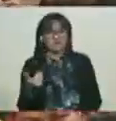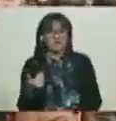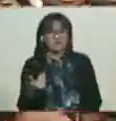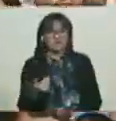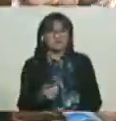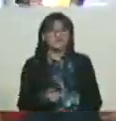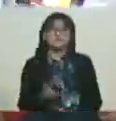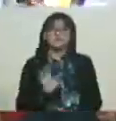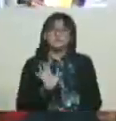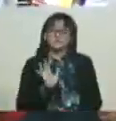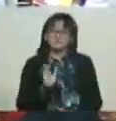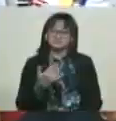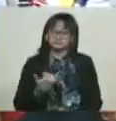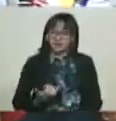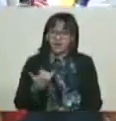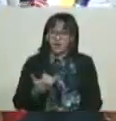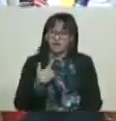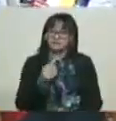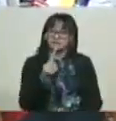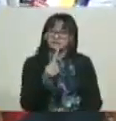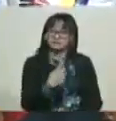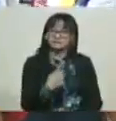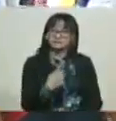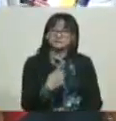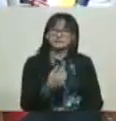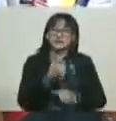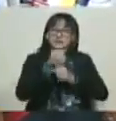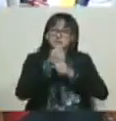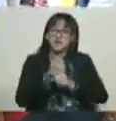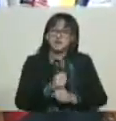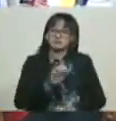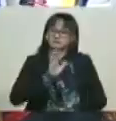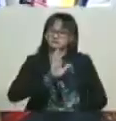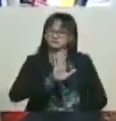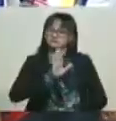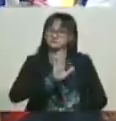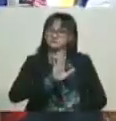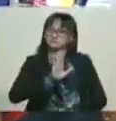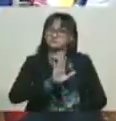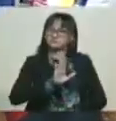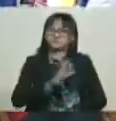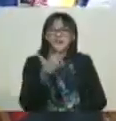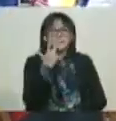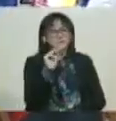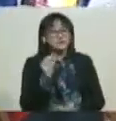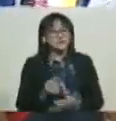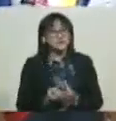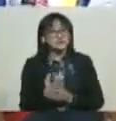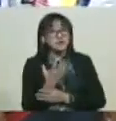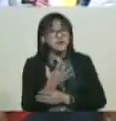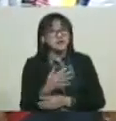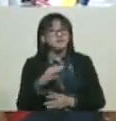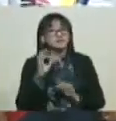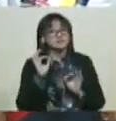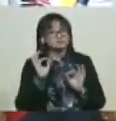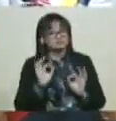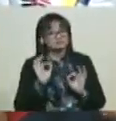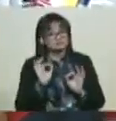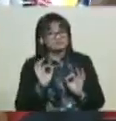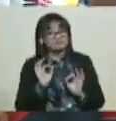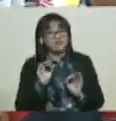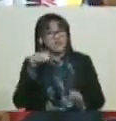por eso les digo los esperamos en la bajadita y el 20 de mayo no las cobramos todos